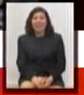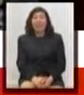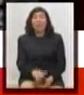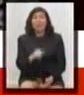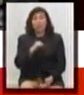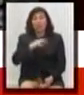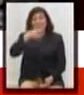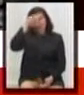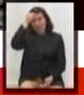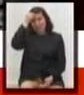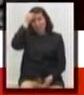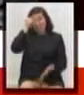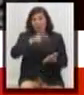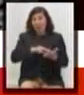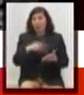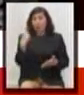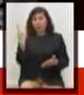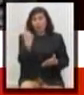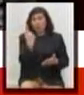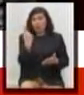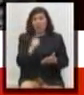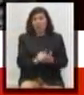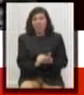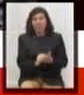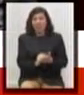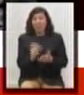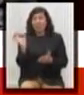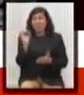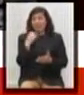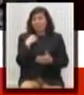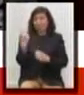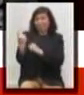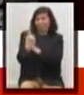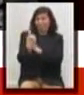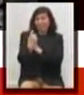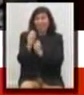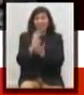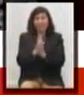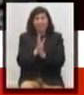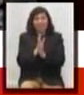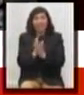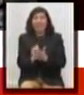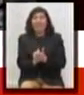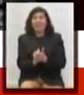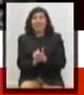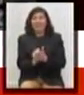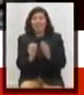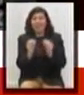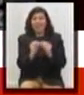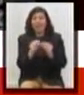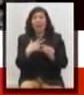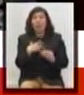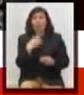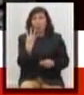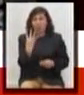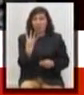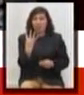Yo aprendí a leer sola, sin que nadie me enseñe, y de cabeza cuando tenía